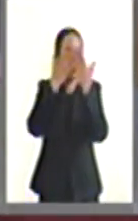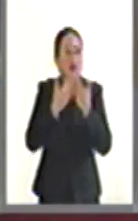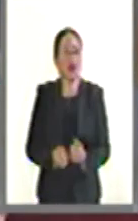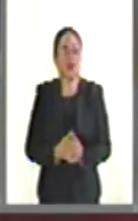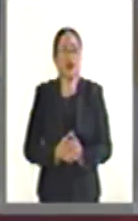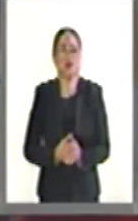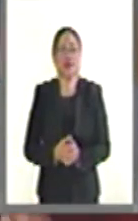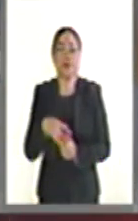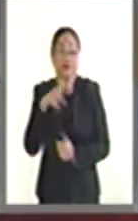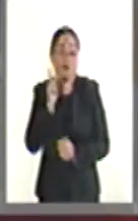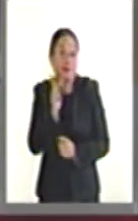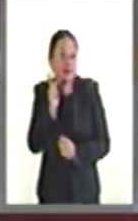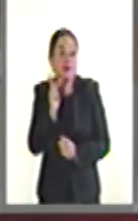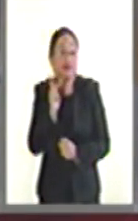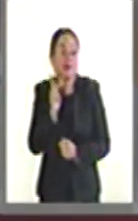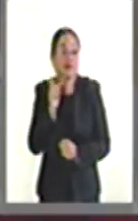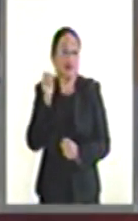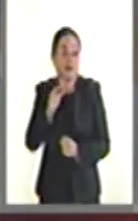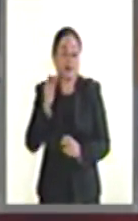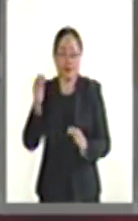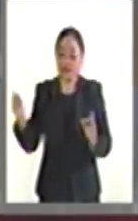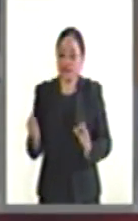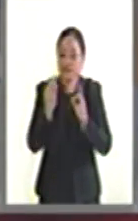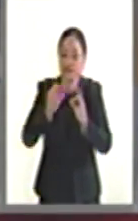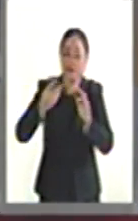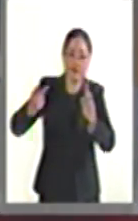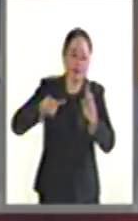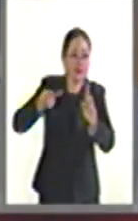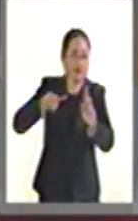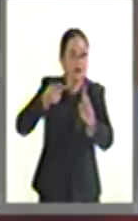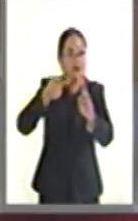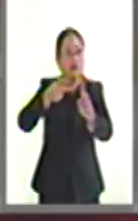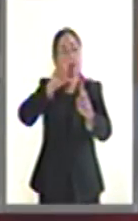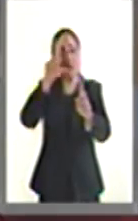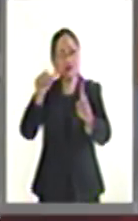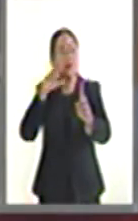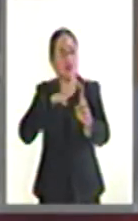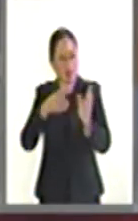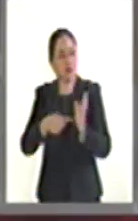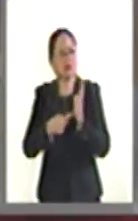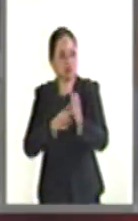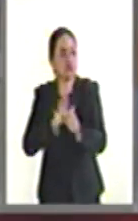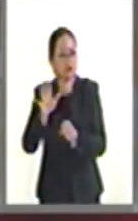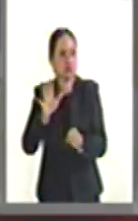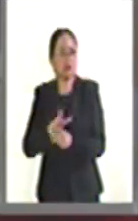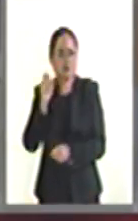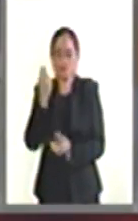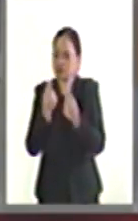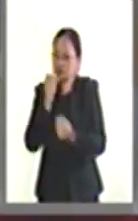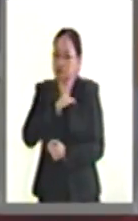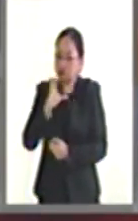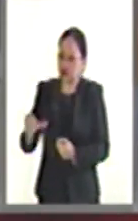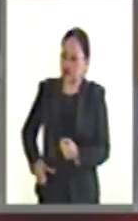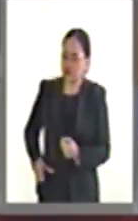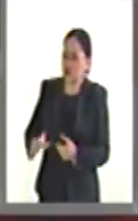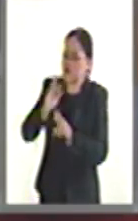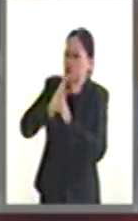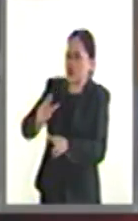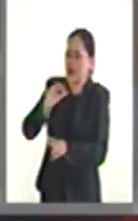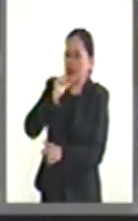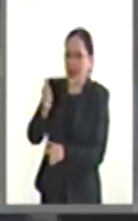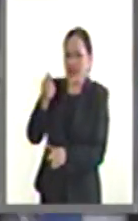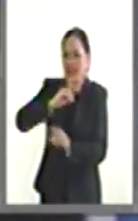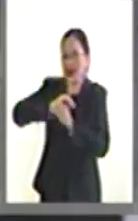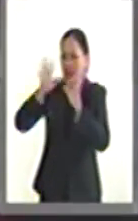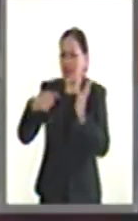Sin embargo, en las comparecencias se demostró lo contrario. Hubo candidatos que no respondieron con